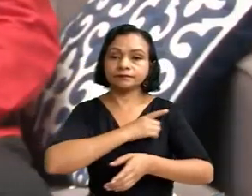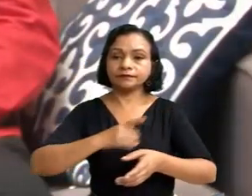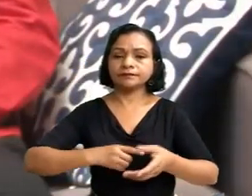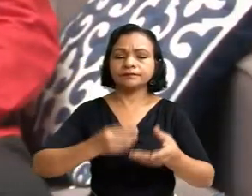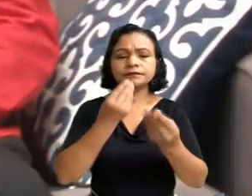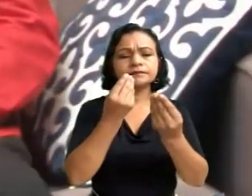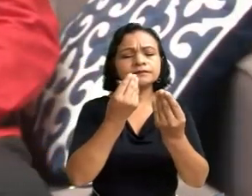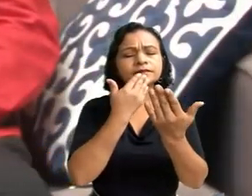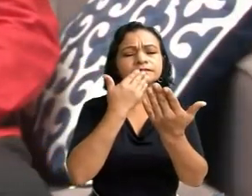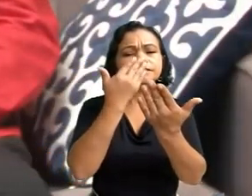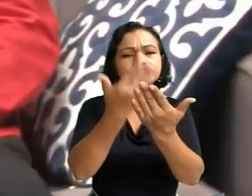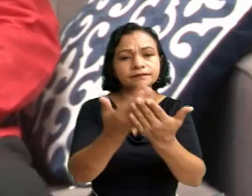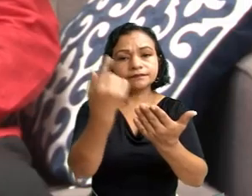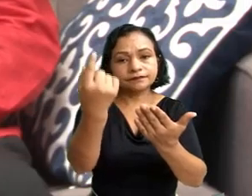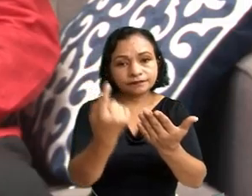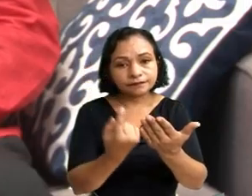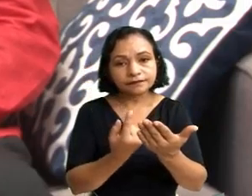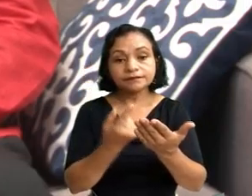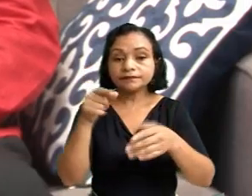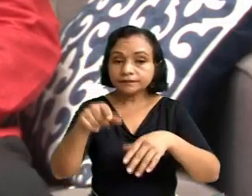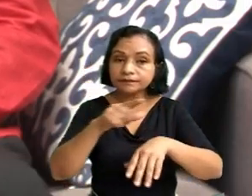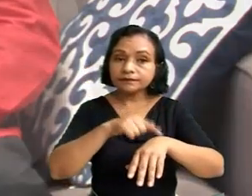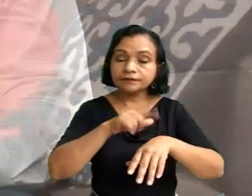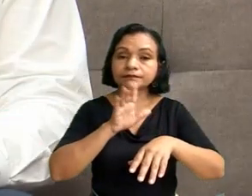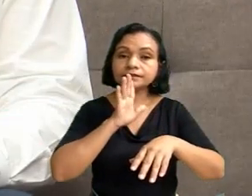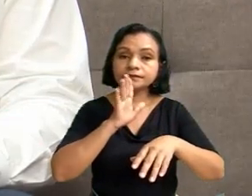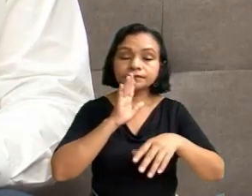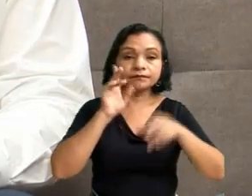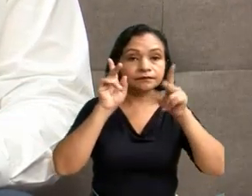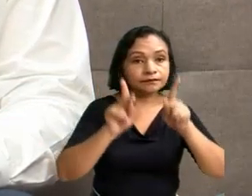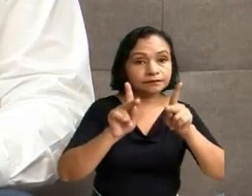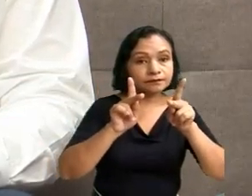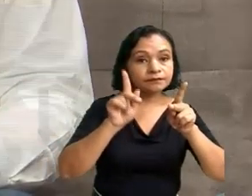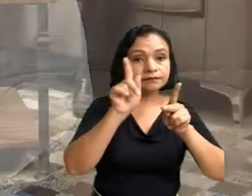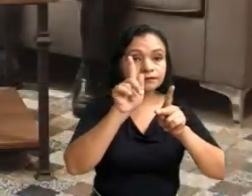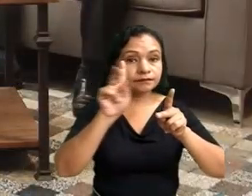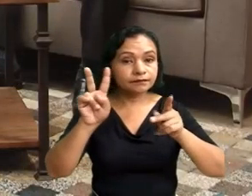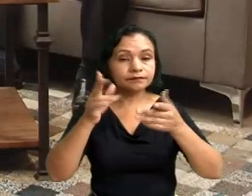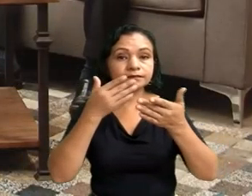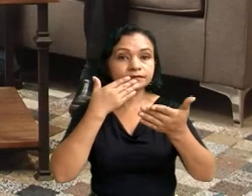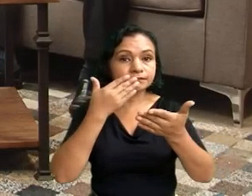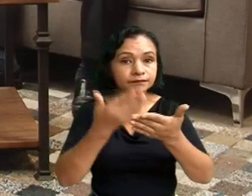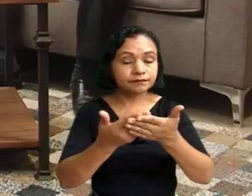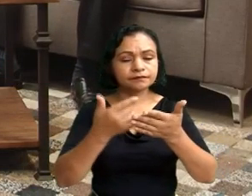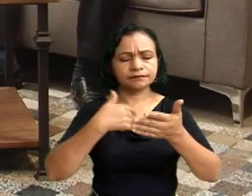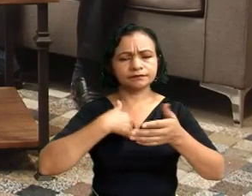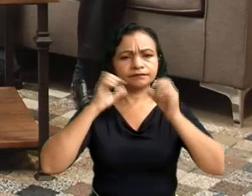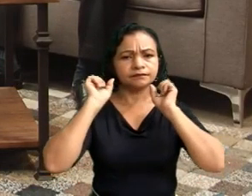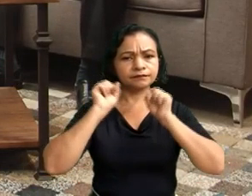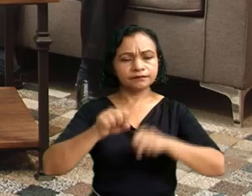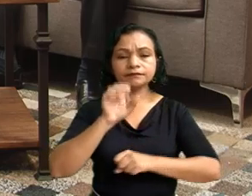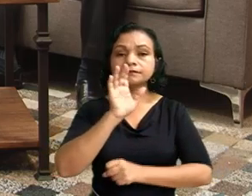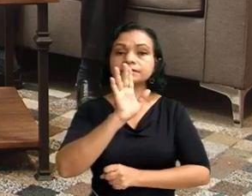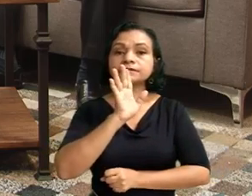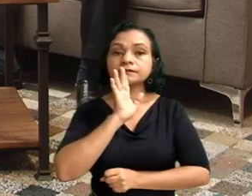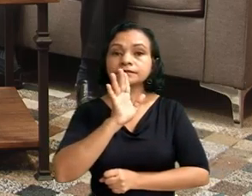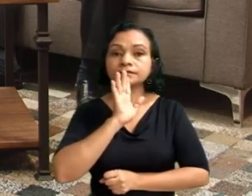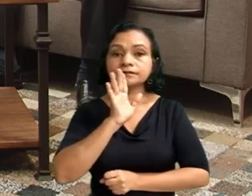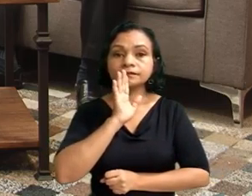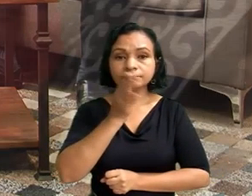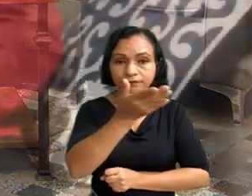con nosotros y por su espacio para conversar con nuestra audiencia ya no sé a ustedes por poderme dirigir usted